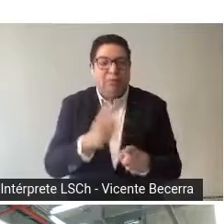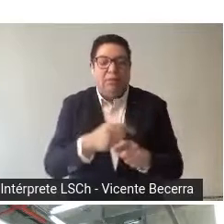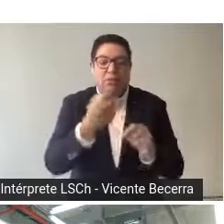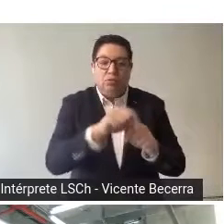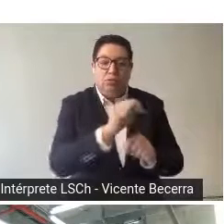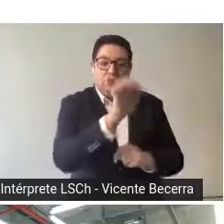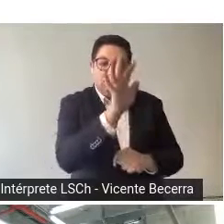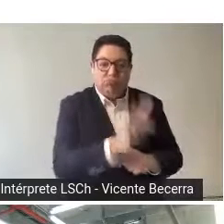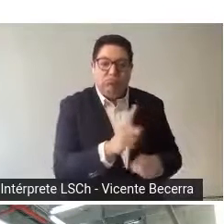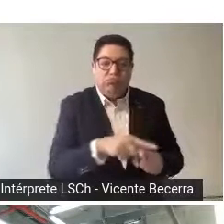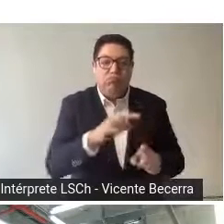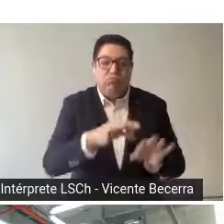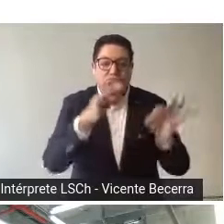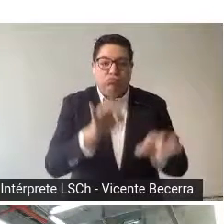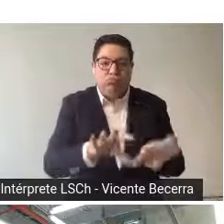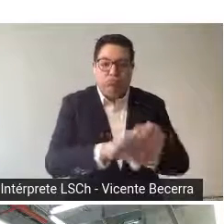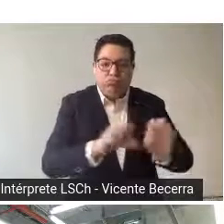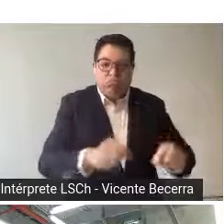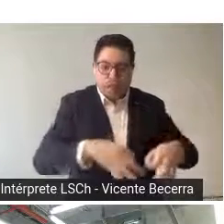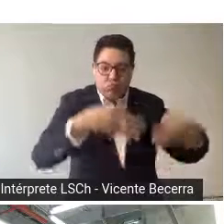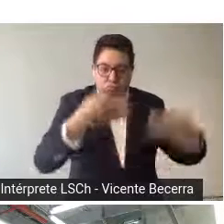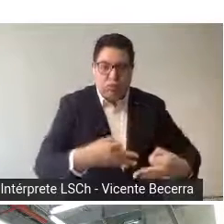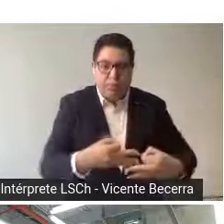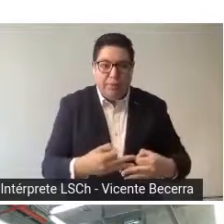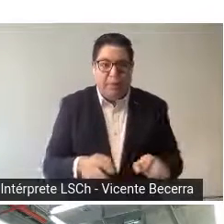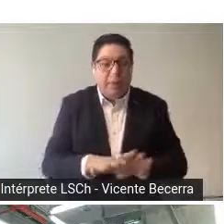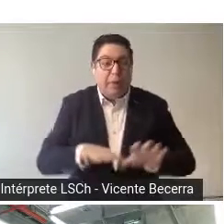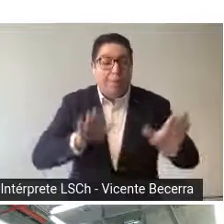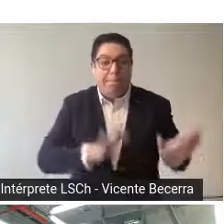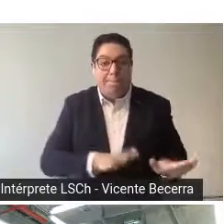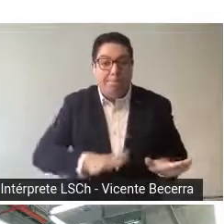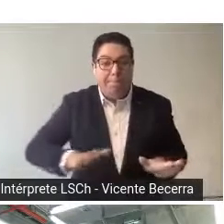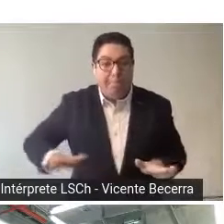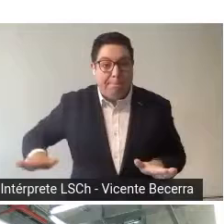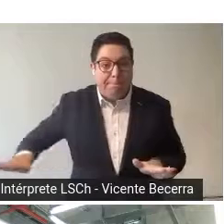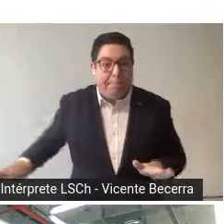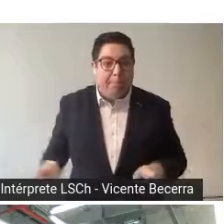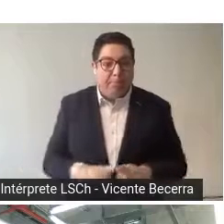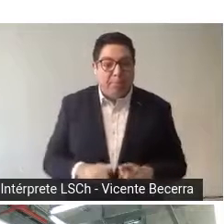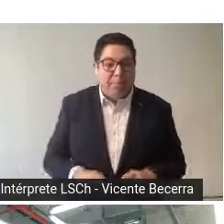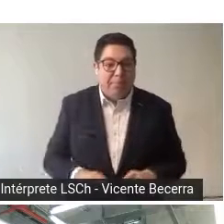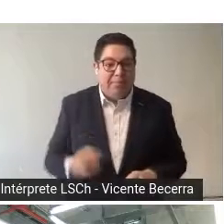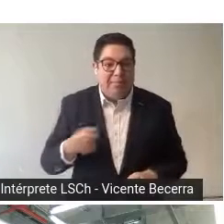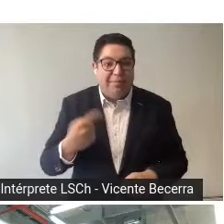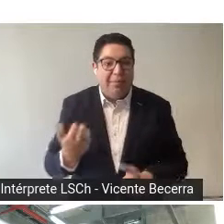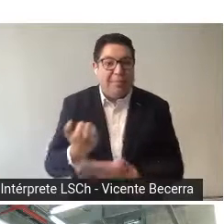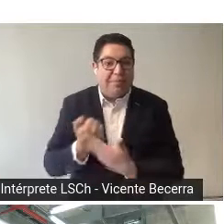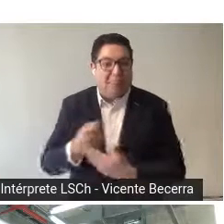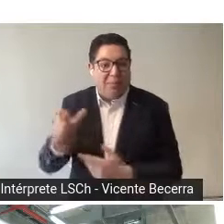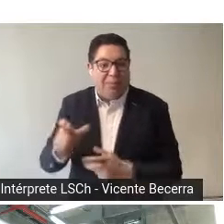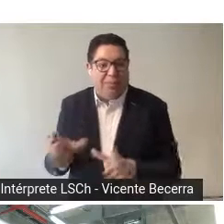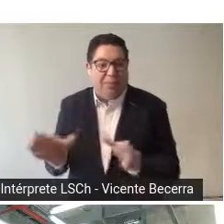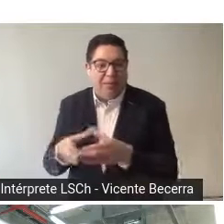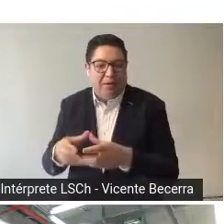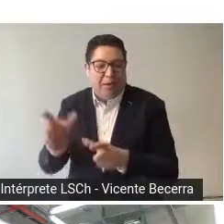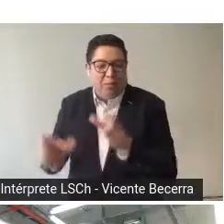de proclamación. Y las coloqué en una mesa de tal manera, y en eso me ayudó la Cancillería en forma muy eficiente,